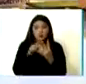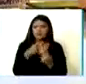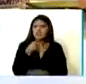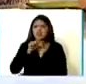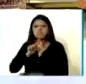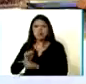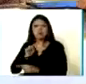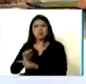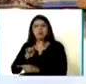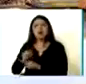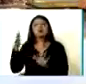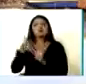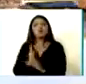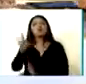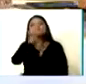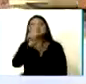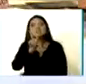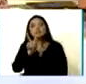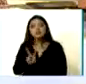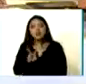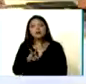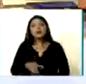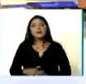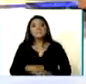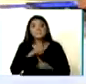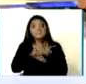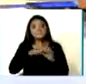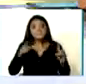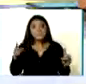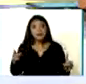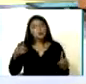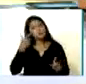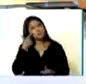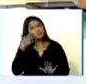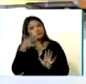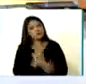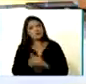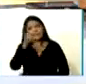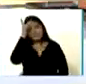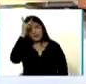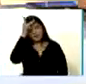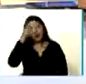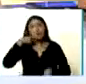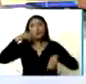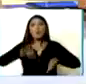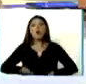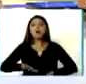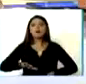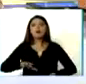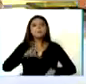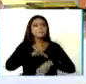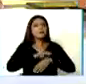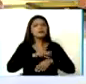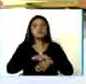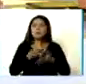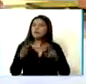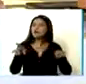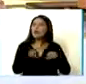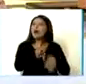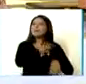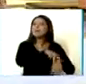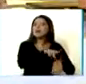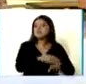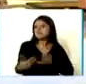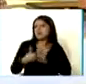sobre Venezuela, sobre el modelo, lo llamó inconstitucional. Y vean lo que ocurre en Perú, huelga indefinida. Muy cierto también lo que pasa en Paraguay, se meten